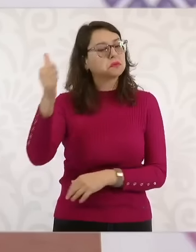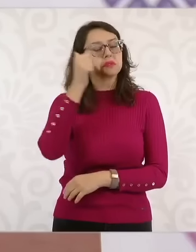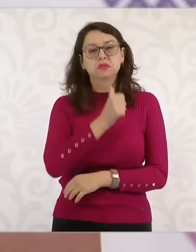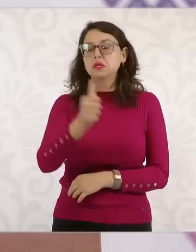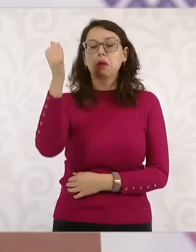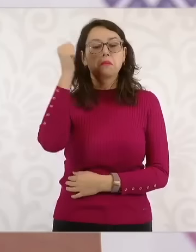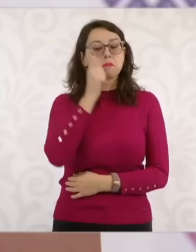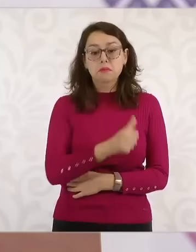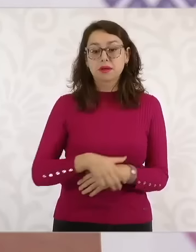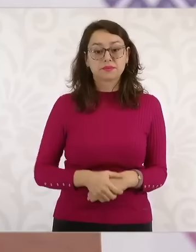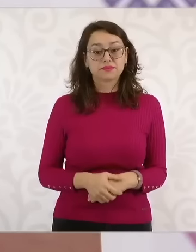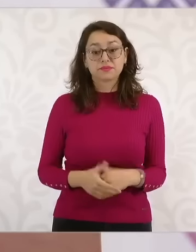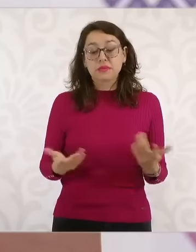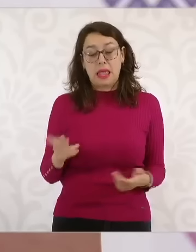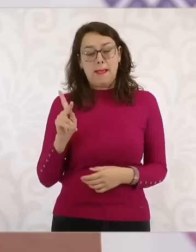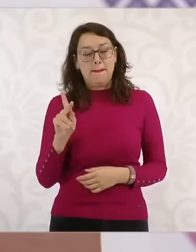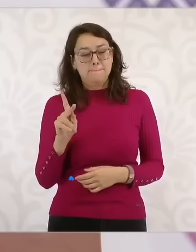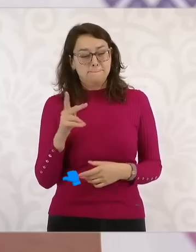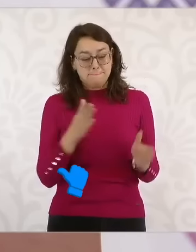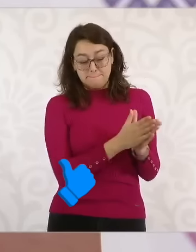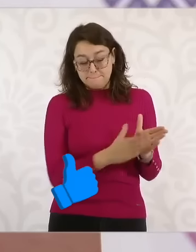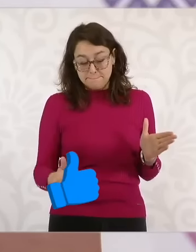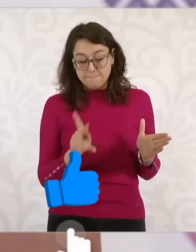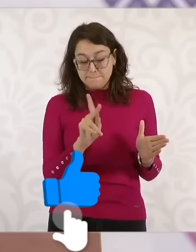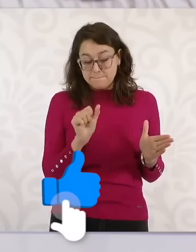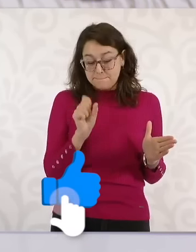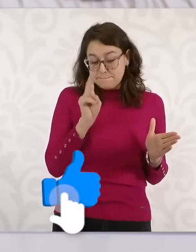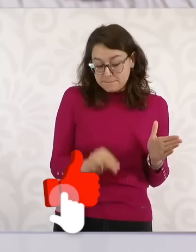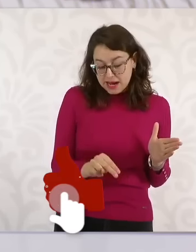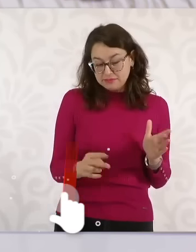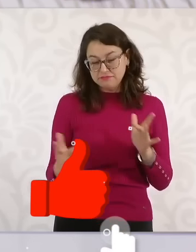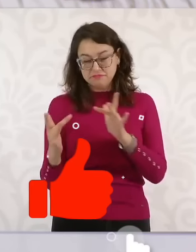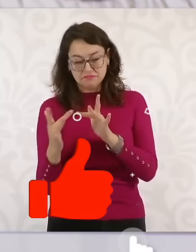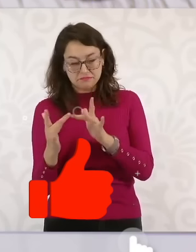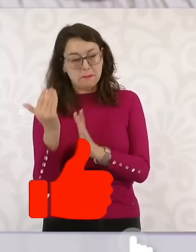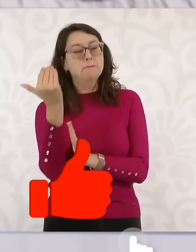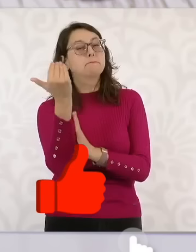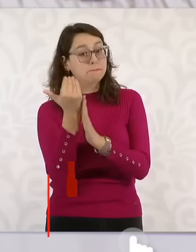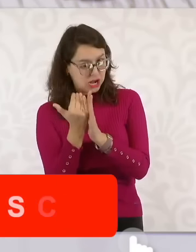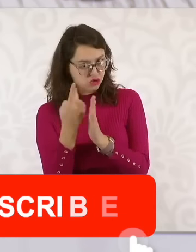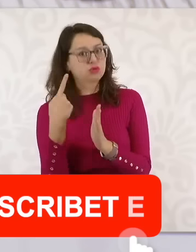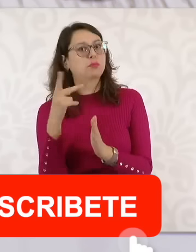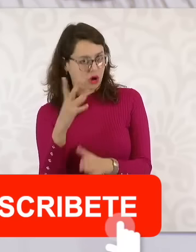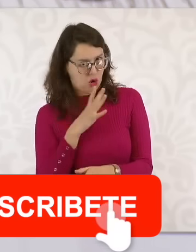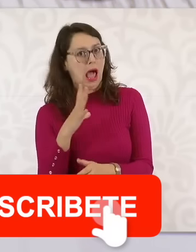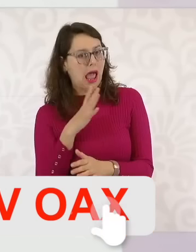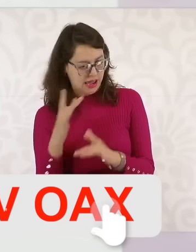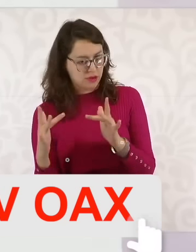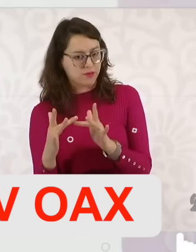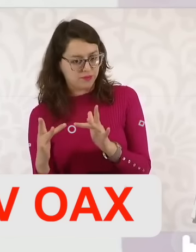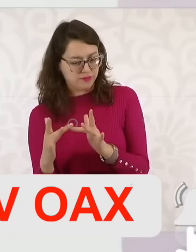Zedillo, cuando fue a Cuba, se reunió con la oposición cubana también, pero fue a Cuba.